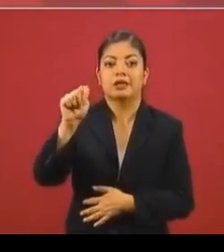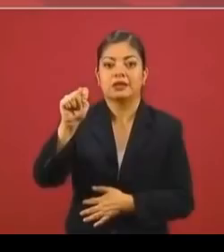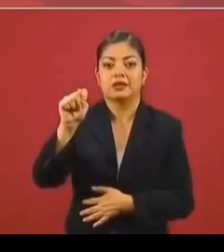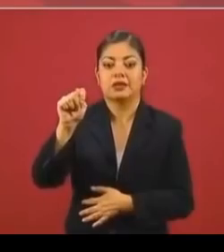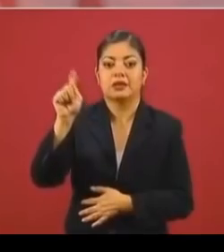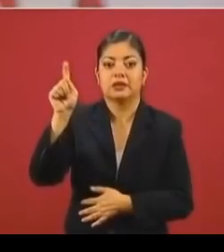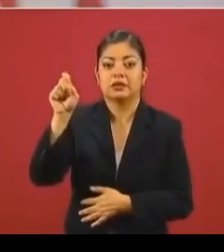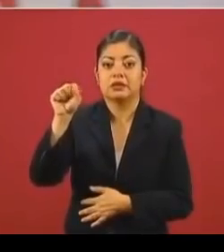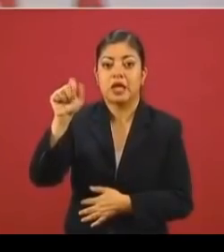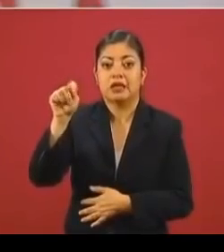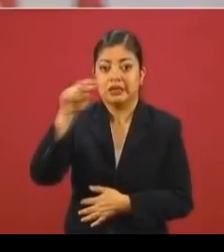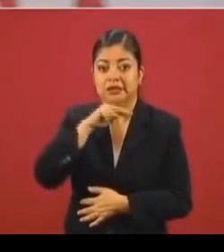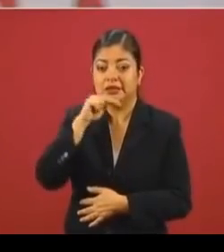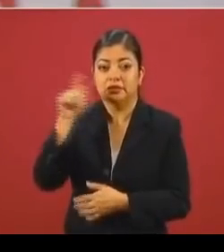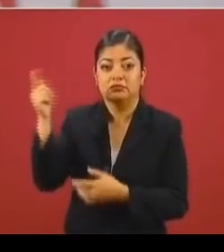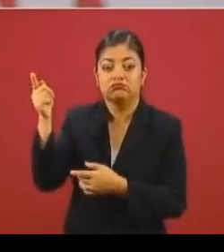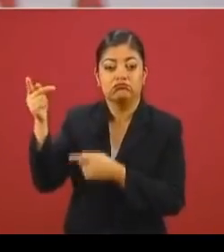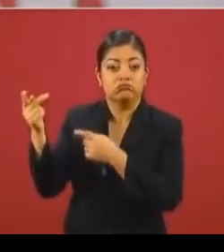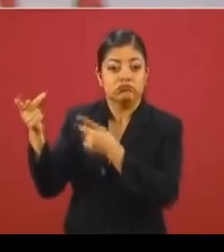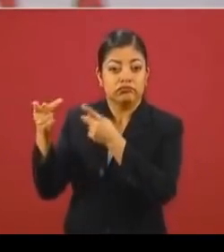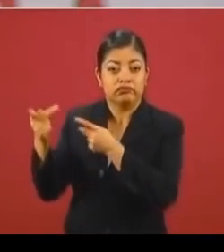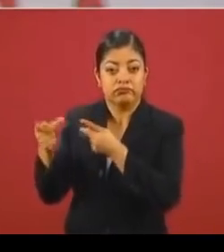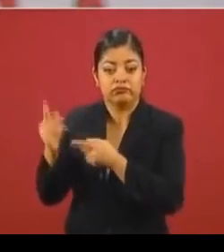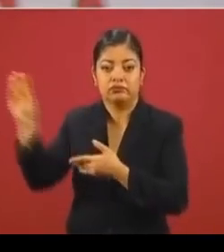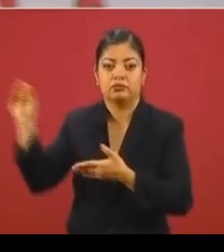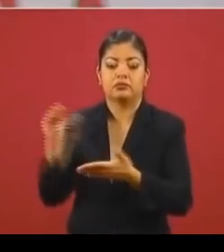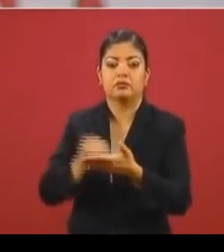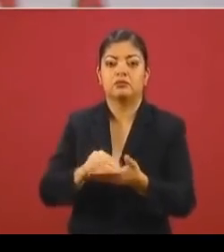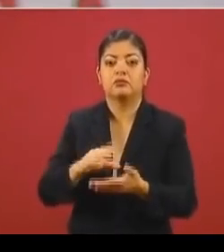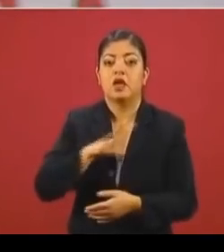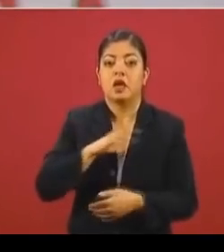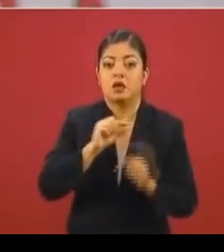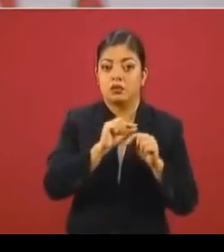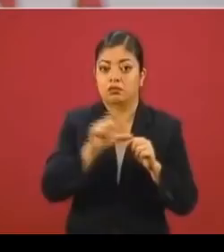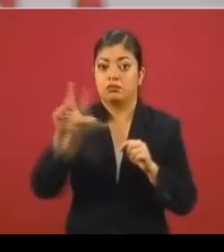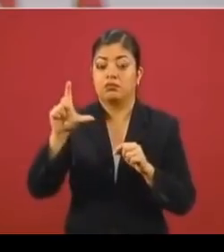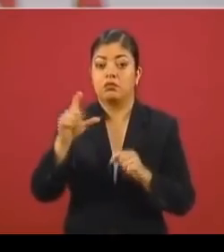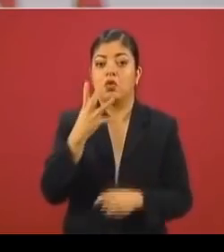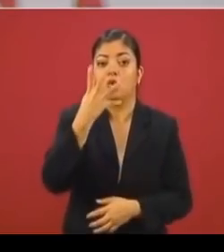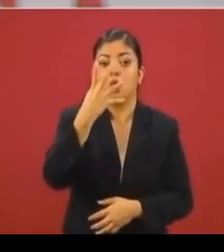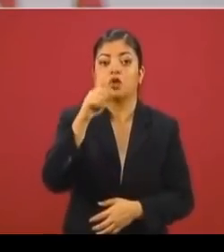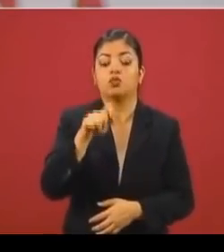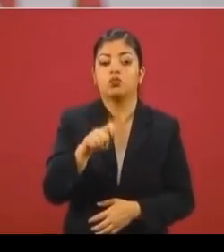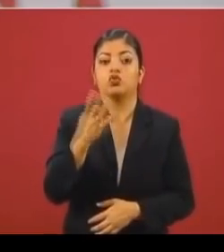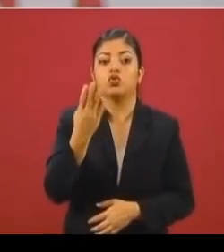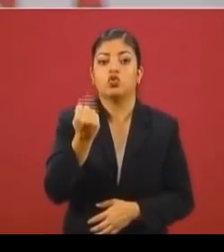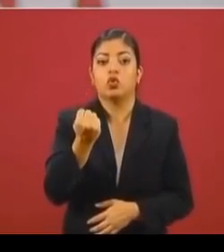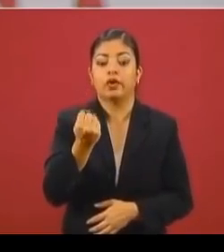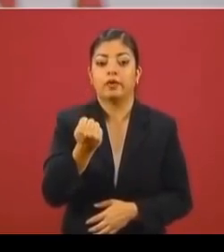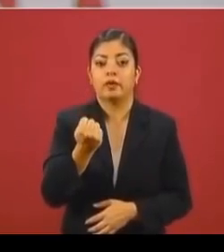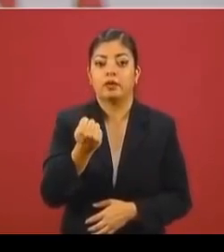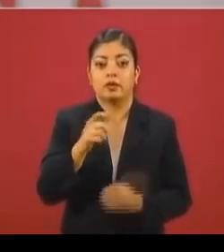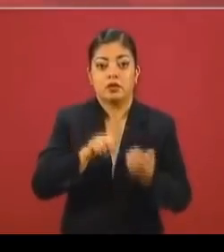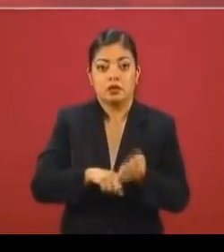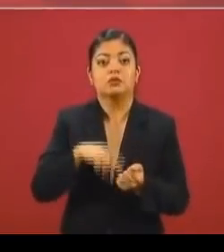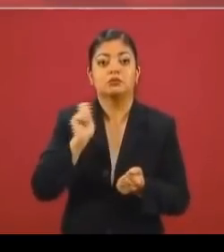para tener el dato actual, un incremento de 4.9 en términos reales en la